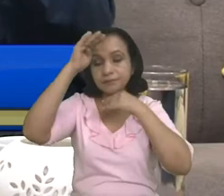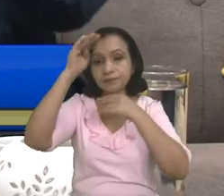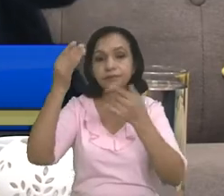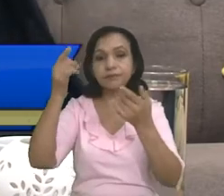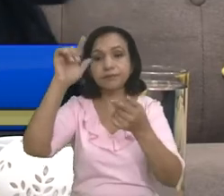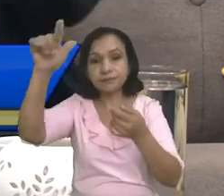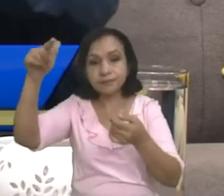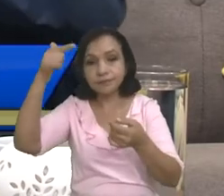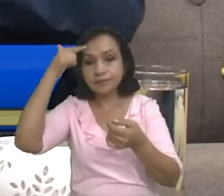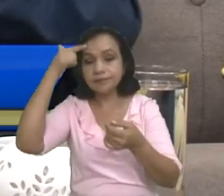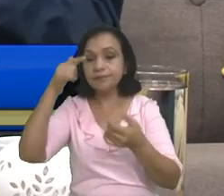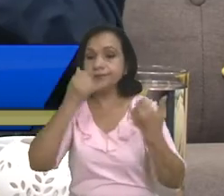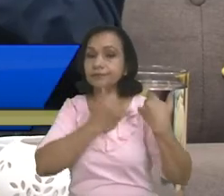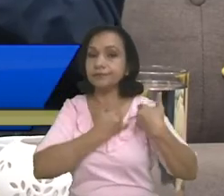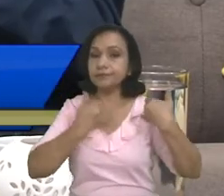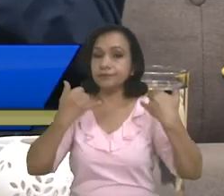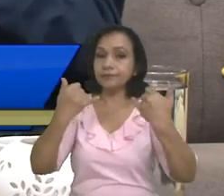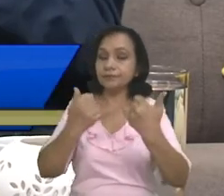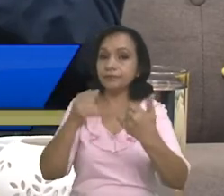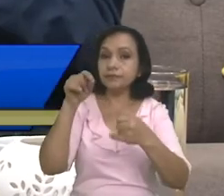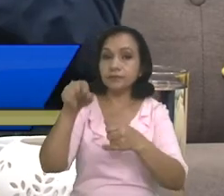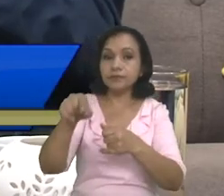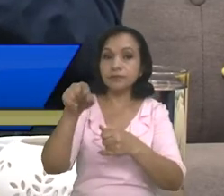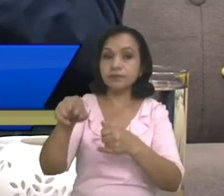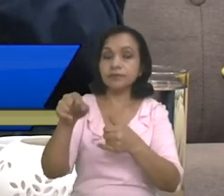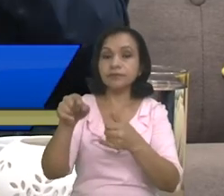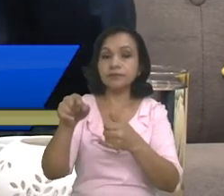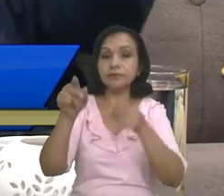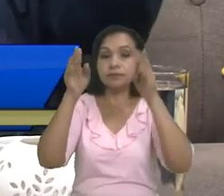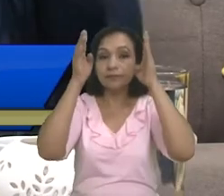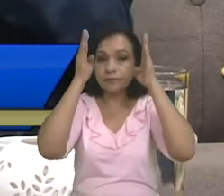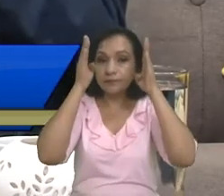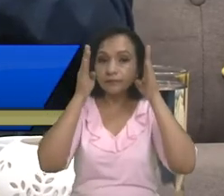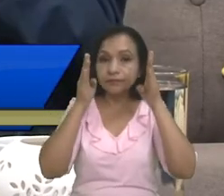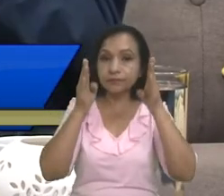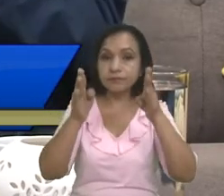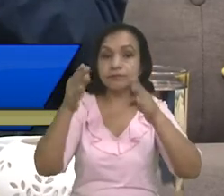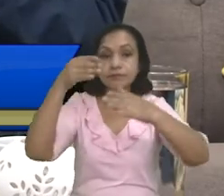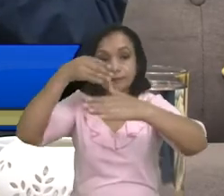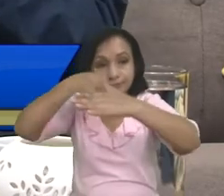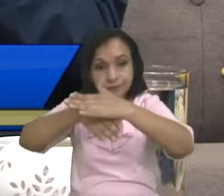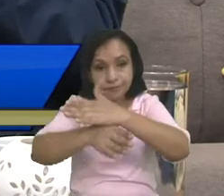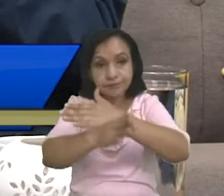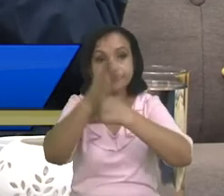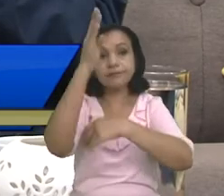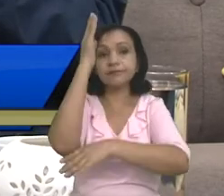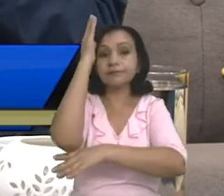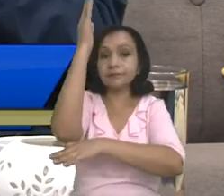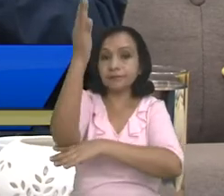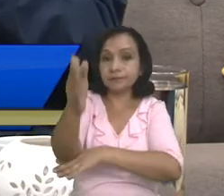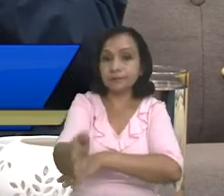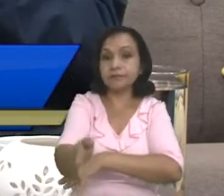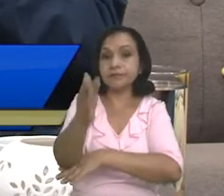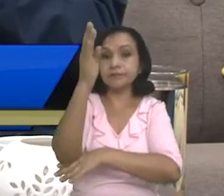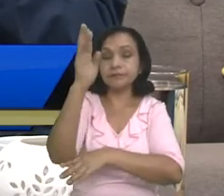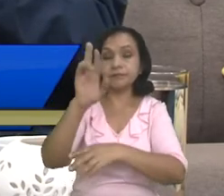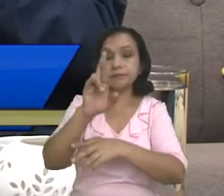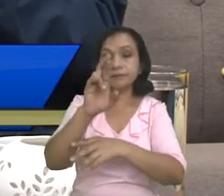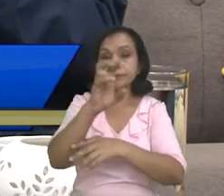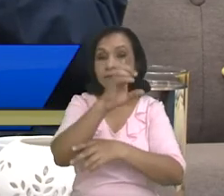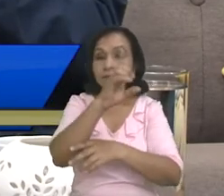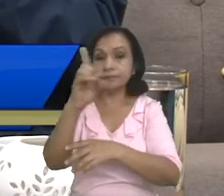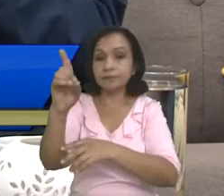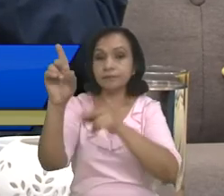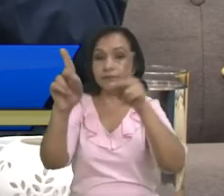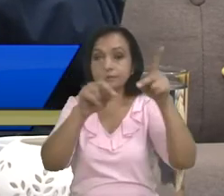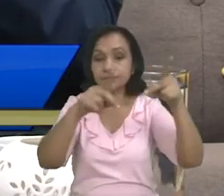que están evidentemente involucradas en la parte de atención como los puntos de entrada así como la red de líderes comunitarios